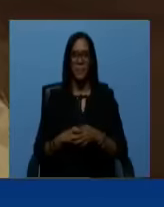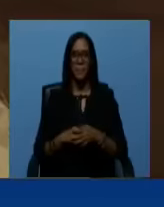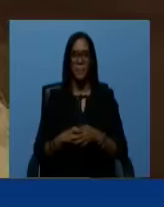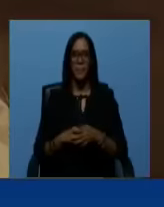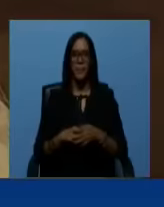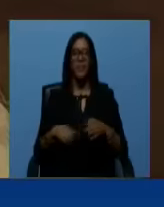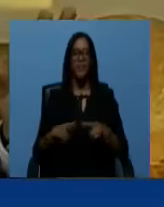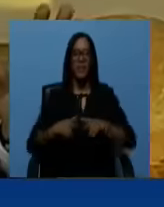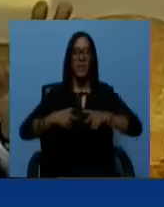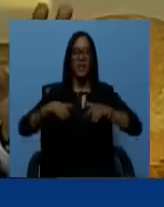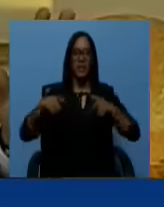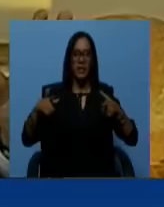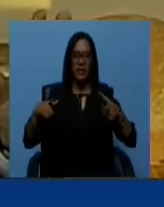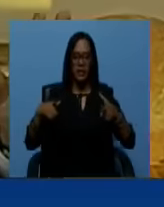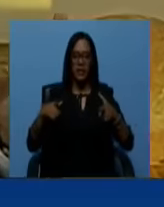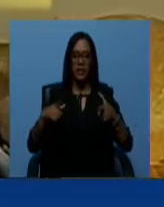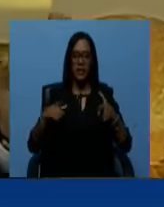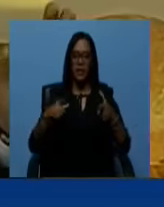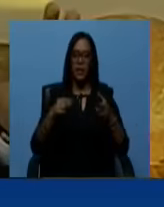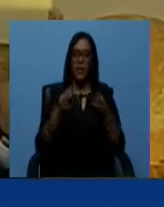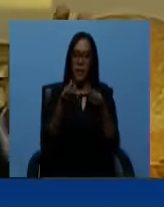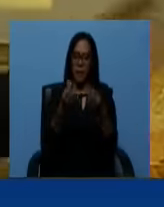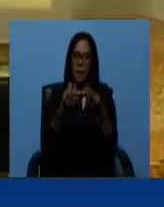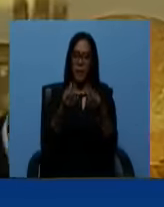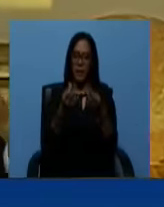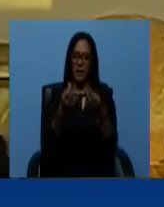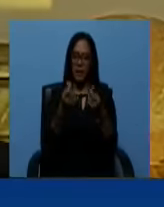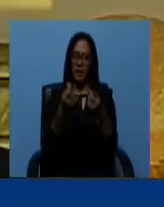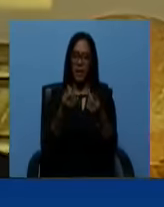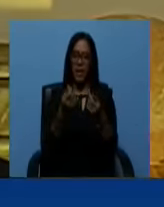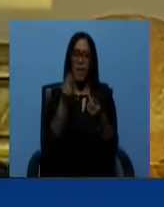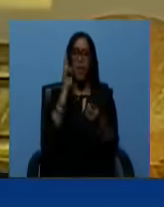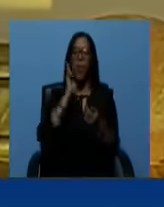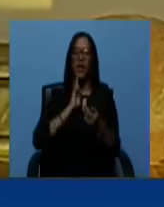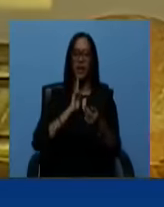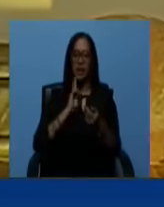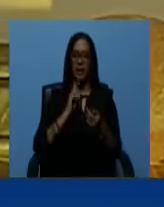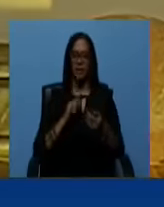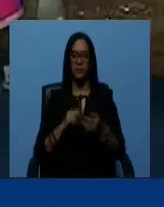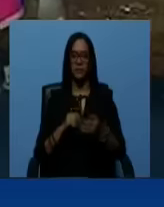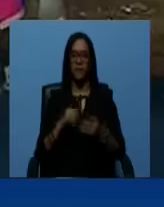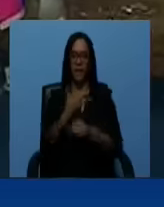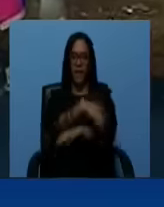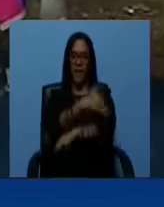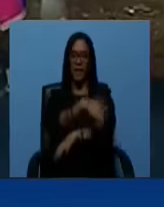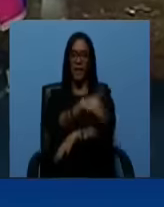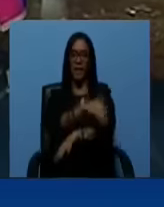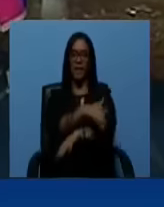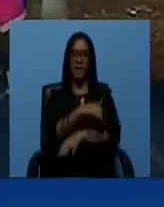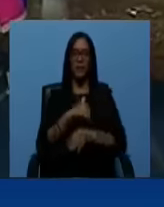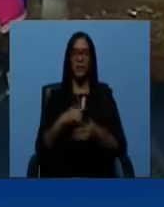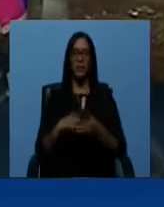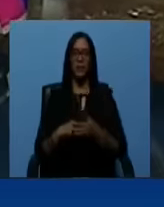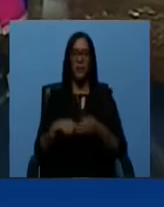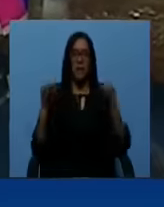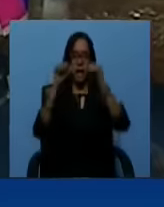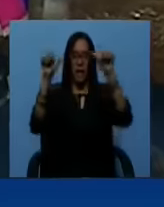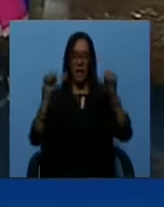el creciente marcaje de precios en bolívares en las calles, en el